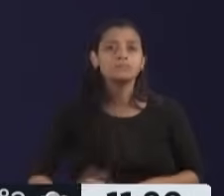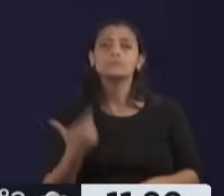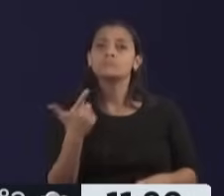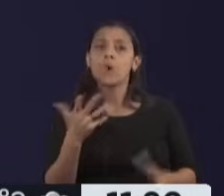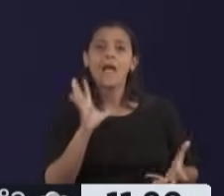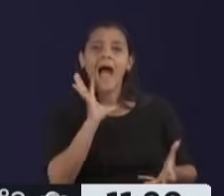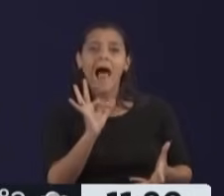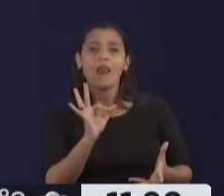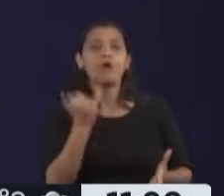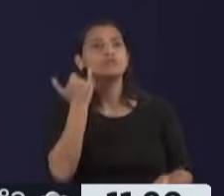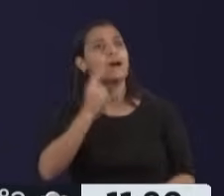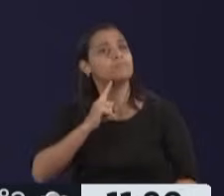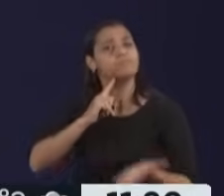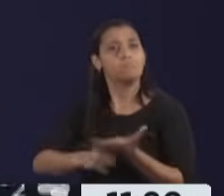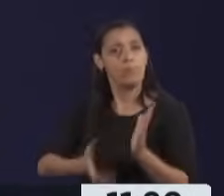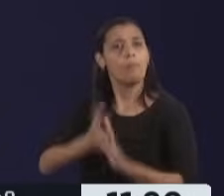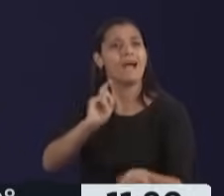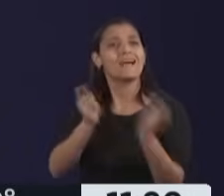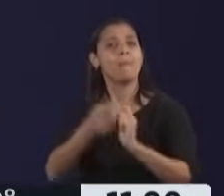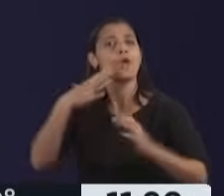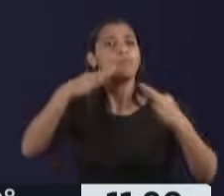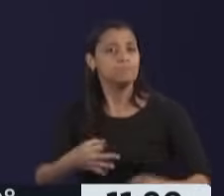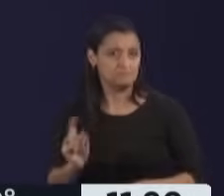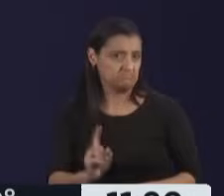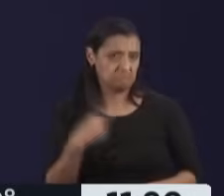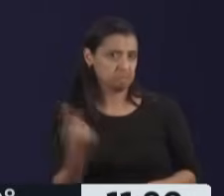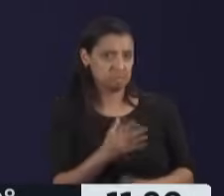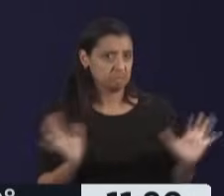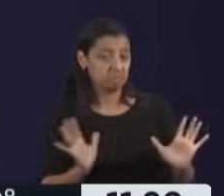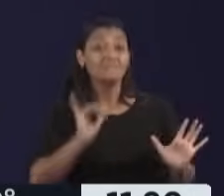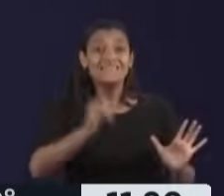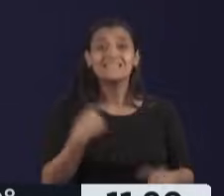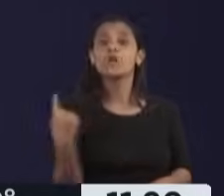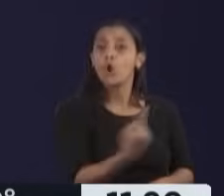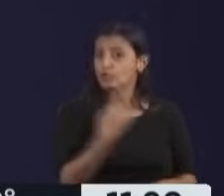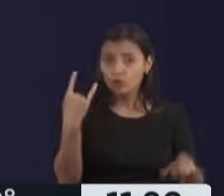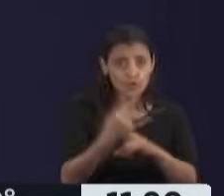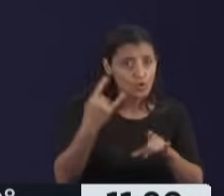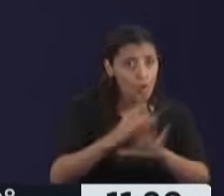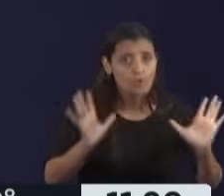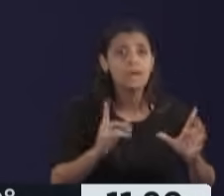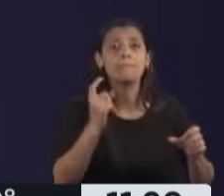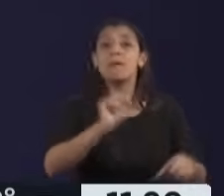evaluado ningún cambio específico. Lo que sí tenemos evaluado desde siempre, incluso desde el